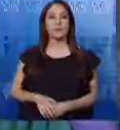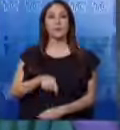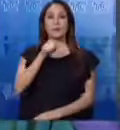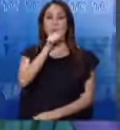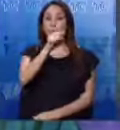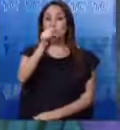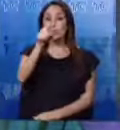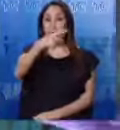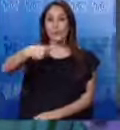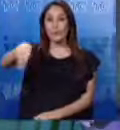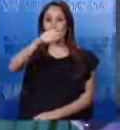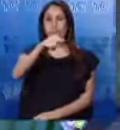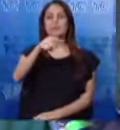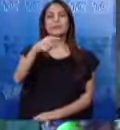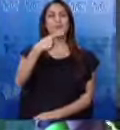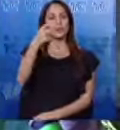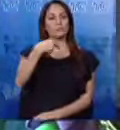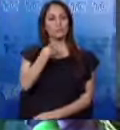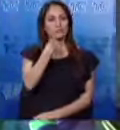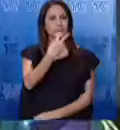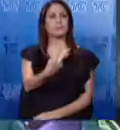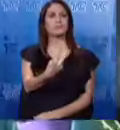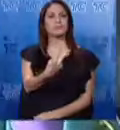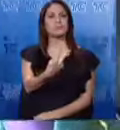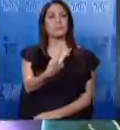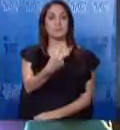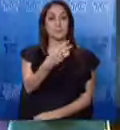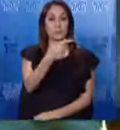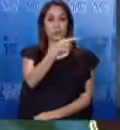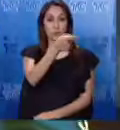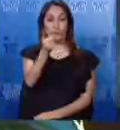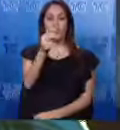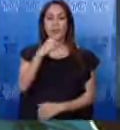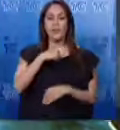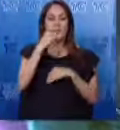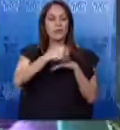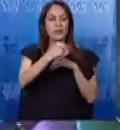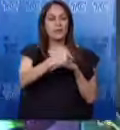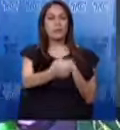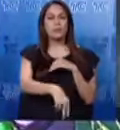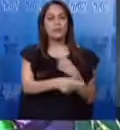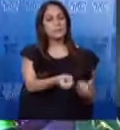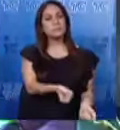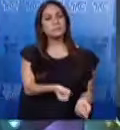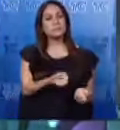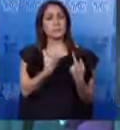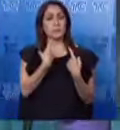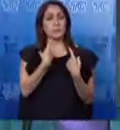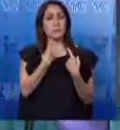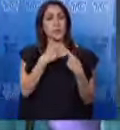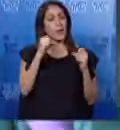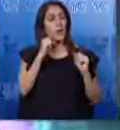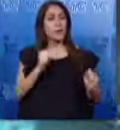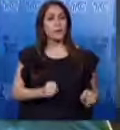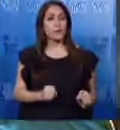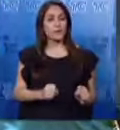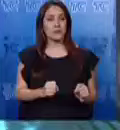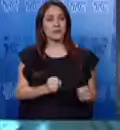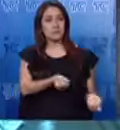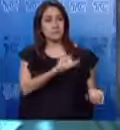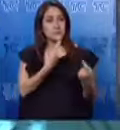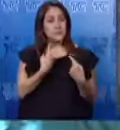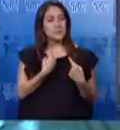tú y tú dirás, cuando tus nietos te pregunten: abuelo,